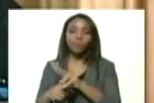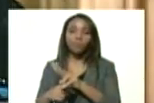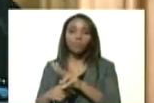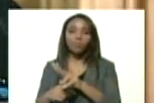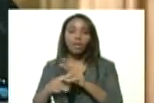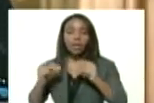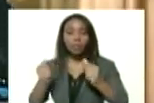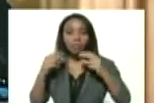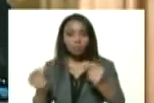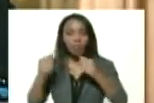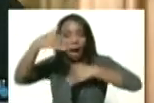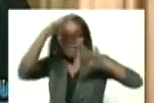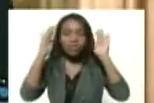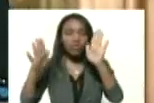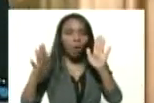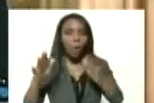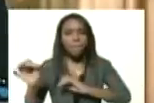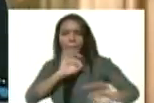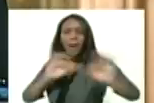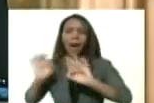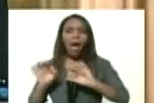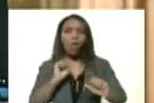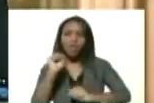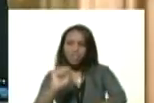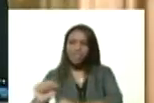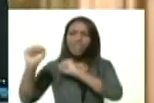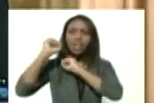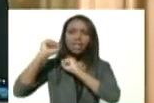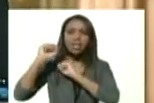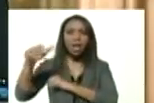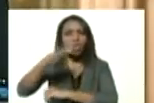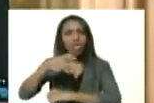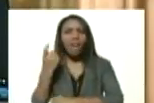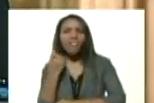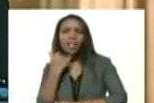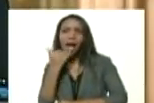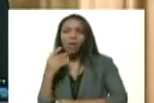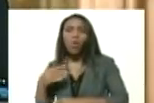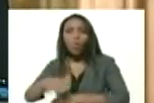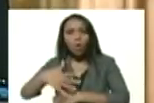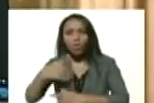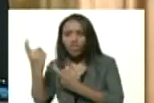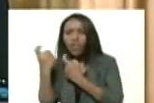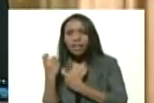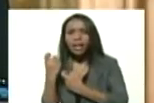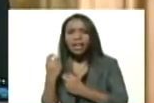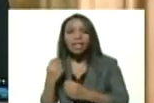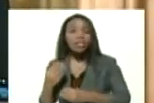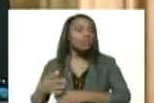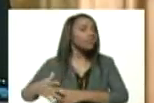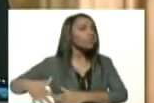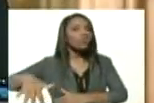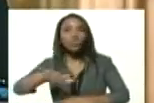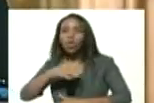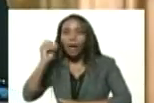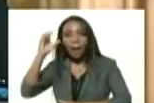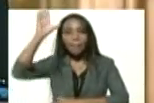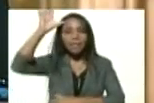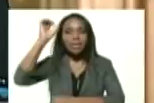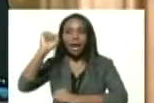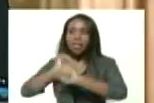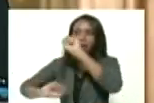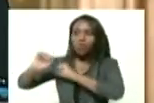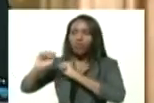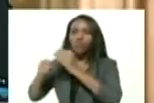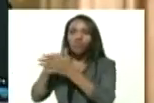alerta preparado para el combate donde haga falta cuando haga falta y con toda la capacidad de combate que haga